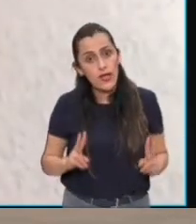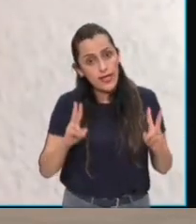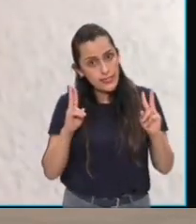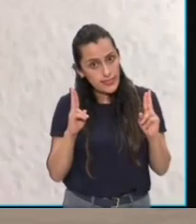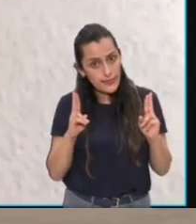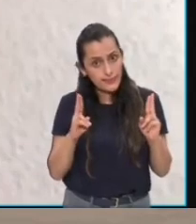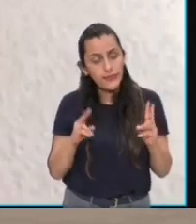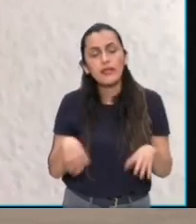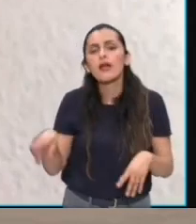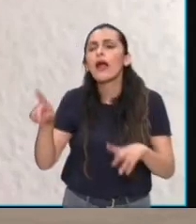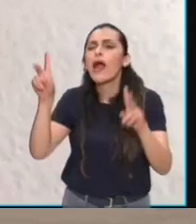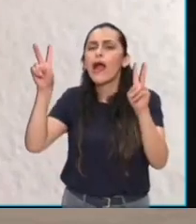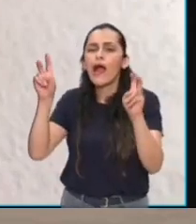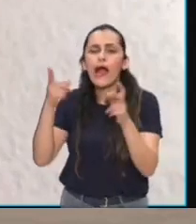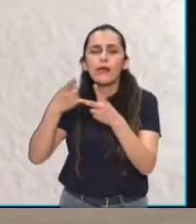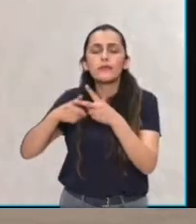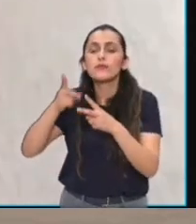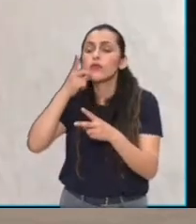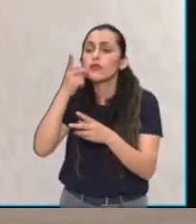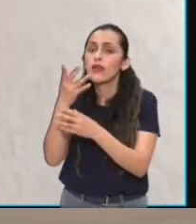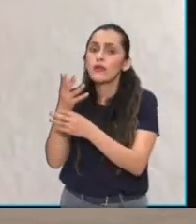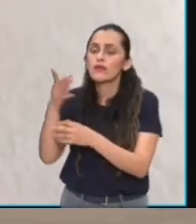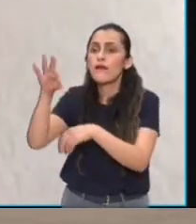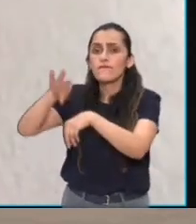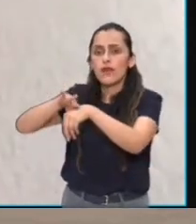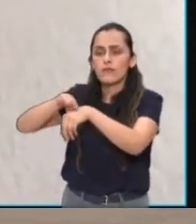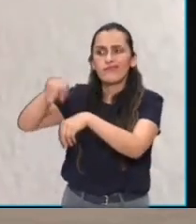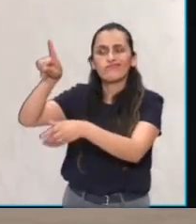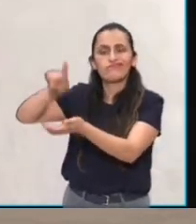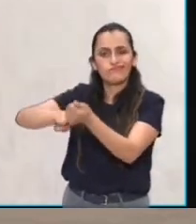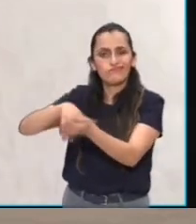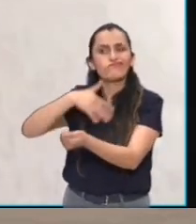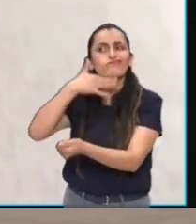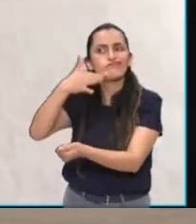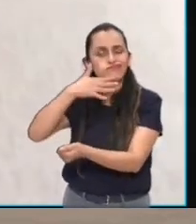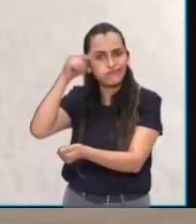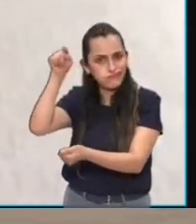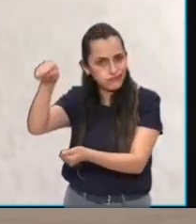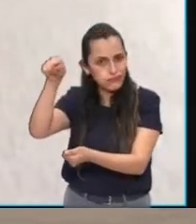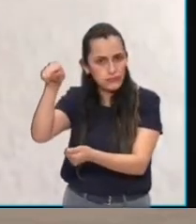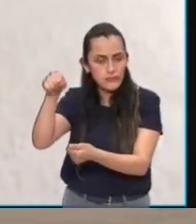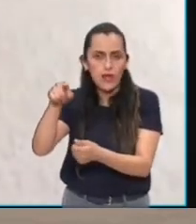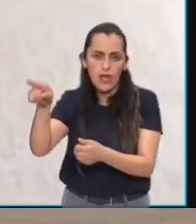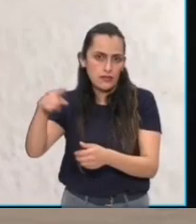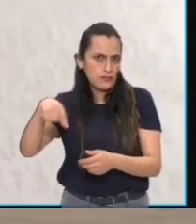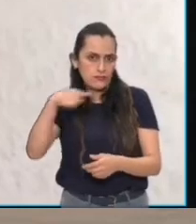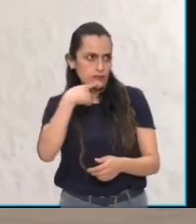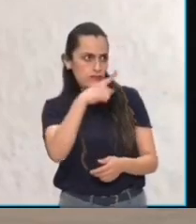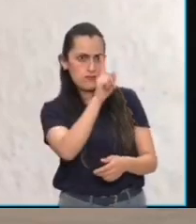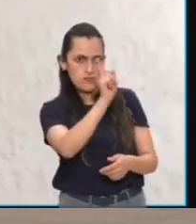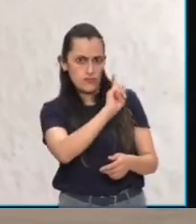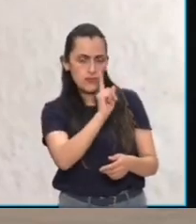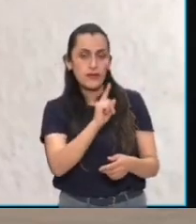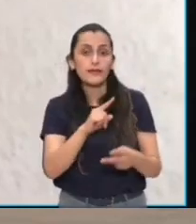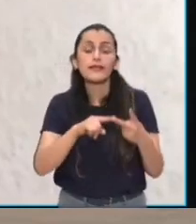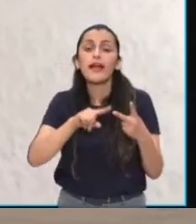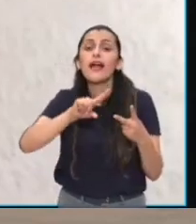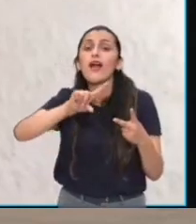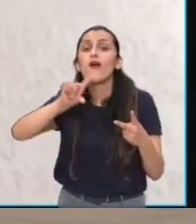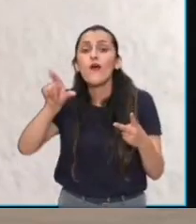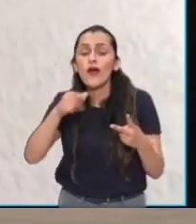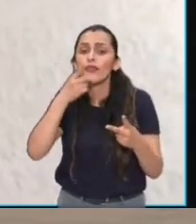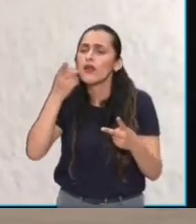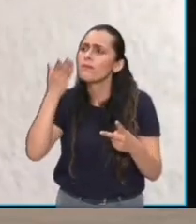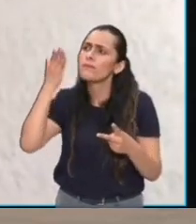de corrupción de farmacéuticas, quiero decirles que las farmacéuticas se ampararon. Después mencionaron que los medicamentos iban a llegar de Francia, es la fecha